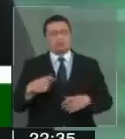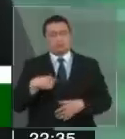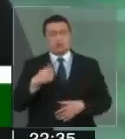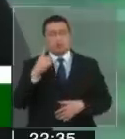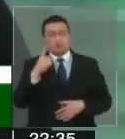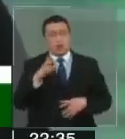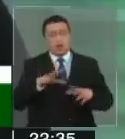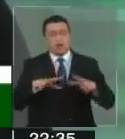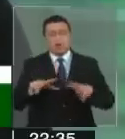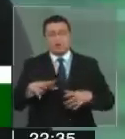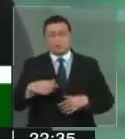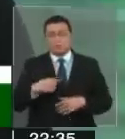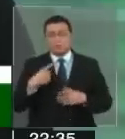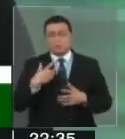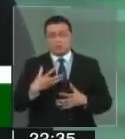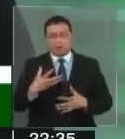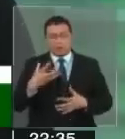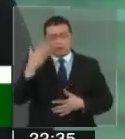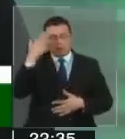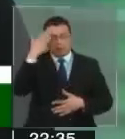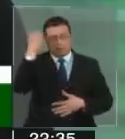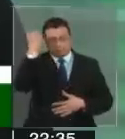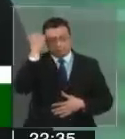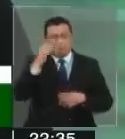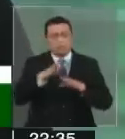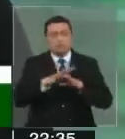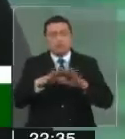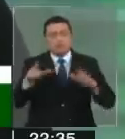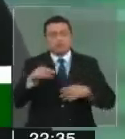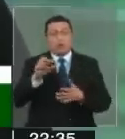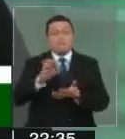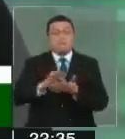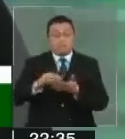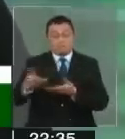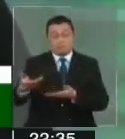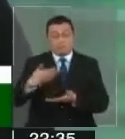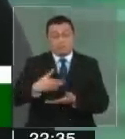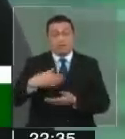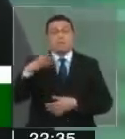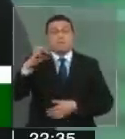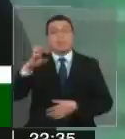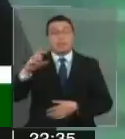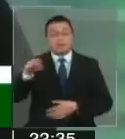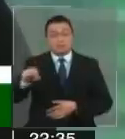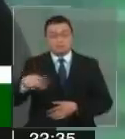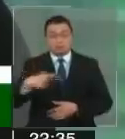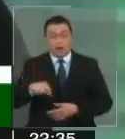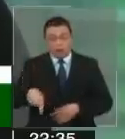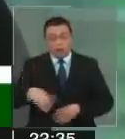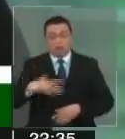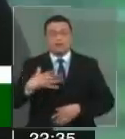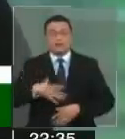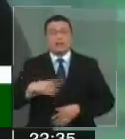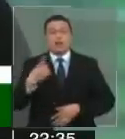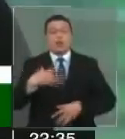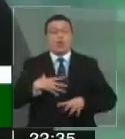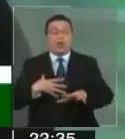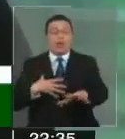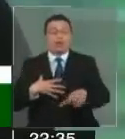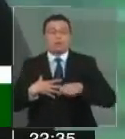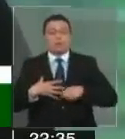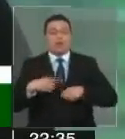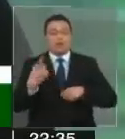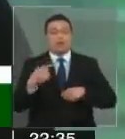cosa que me impactó mucho, en que me escribieron unos padres que decían que ellos estaban en todo el proceso de adopción y después de